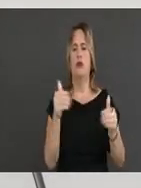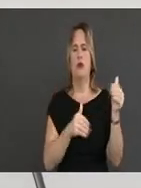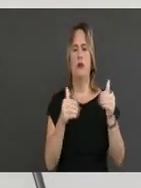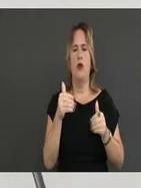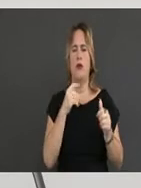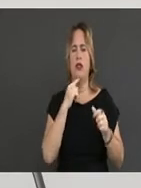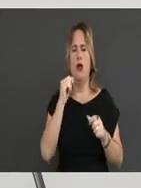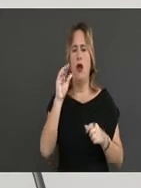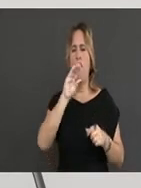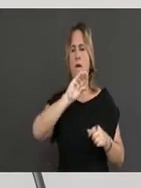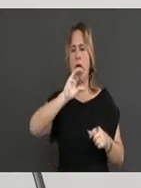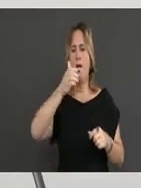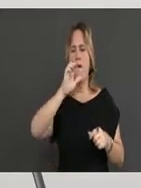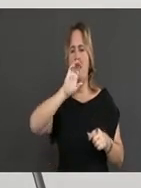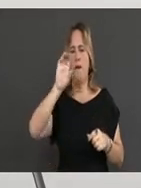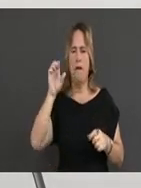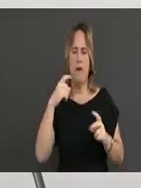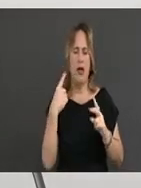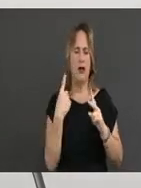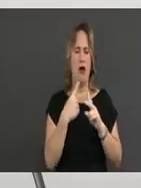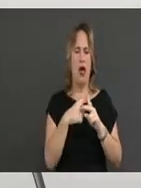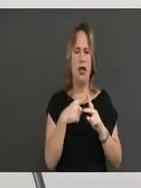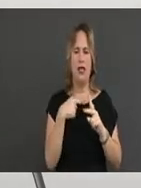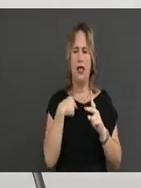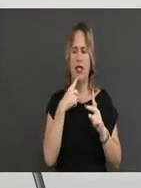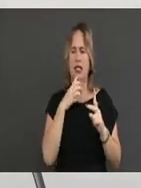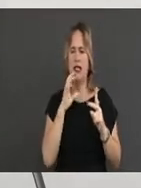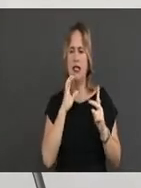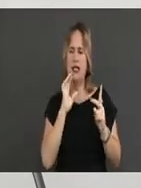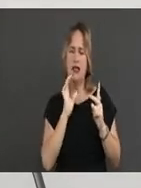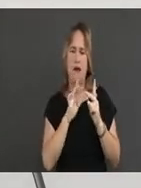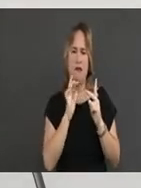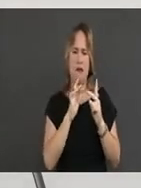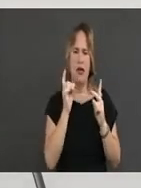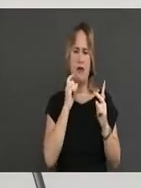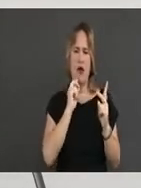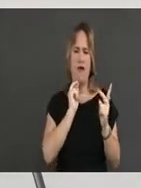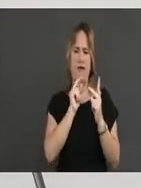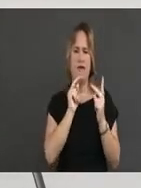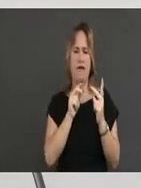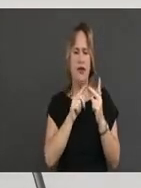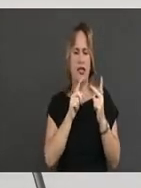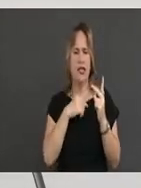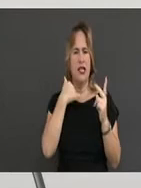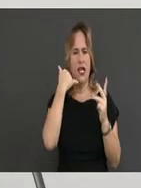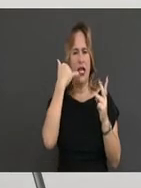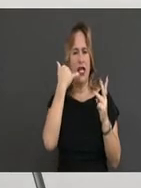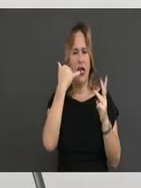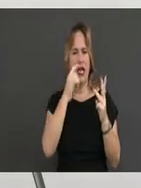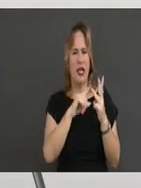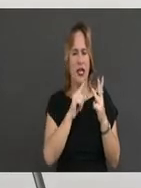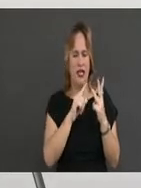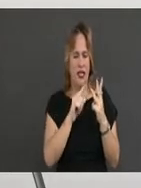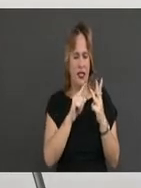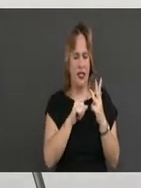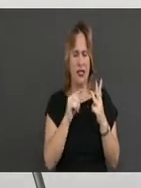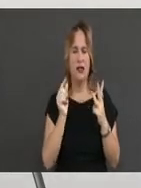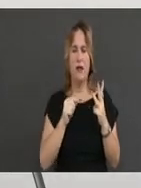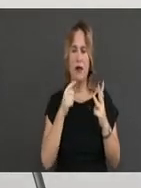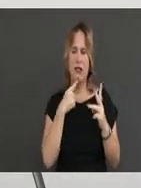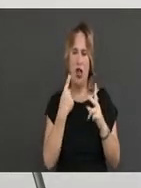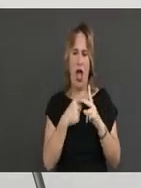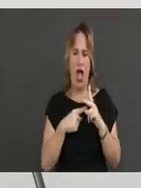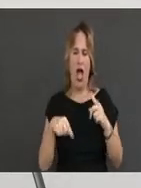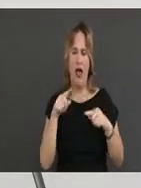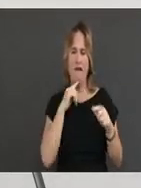los bancos, participó CETIC, que es el dueño de la plataforma en zona, y participó ETEXA, que es a través de quien los clientes tramitan